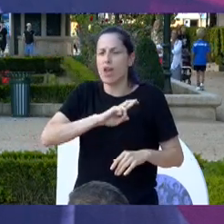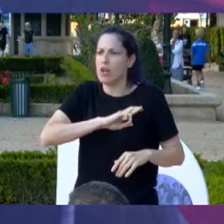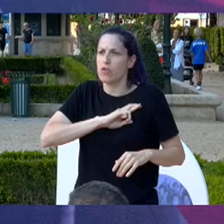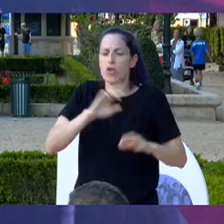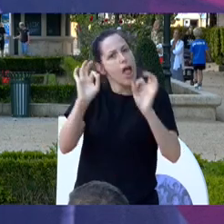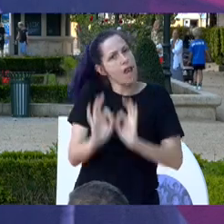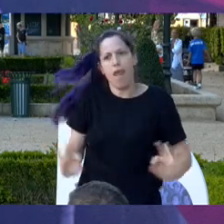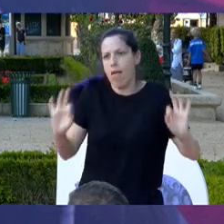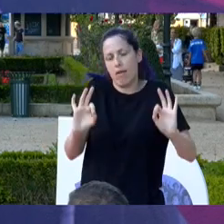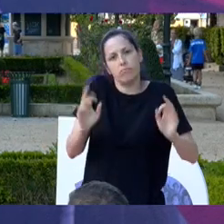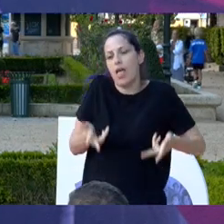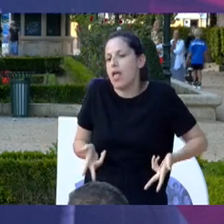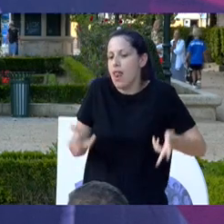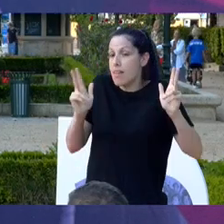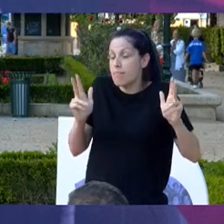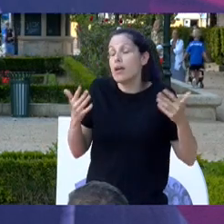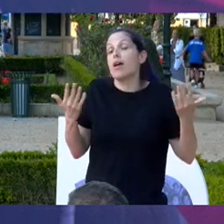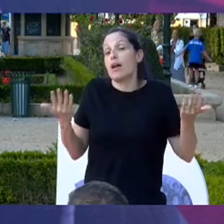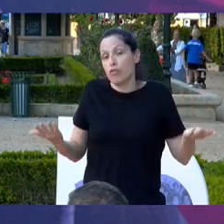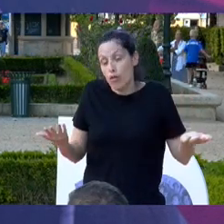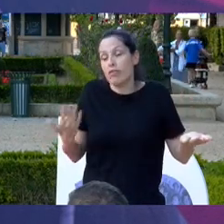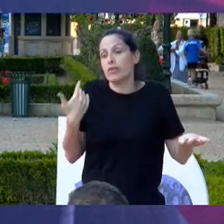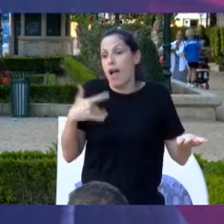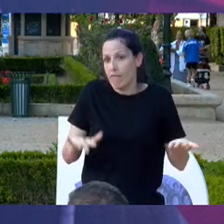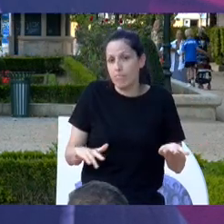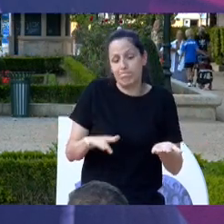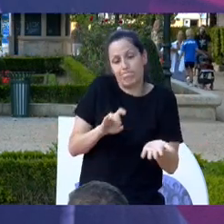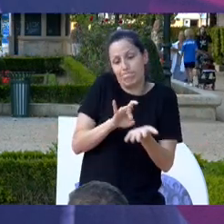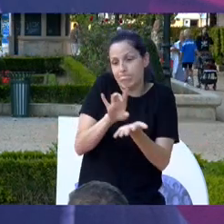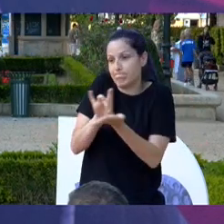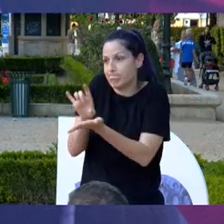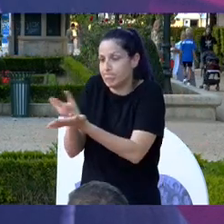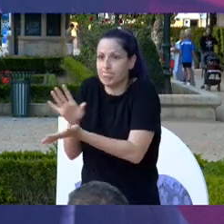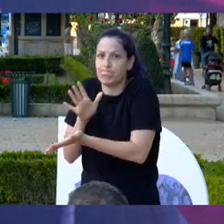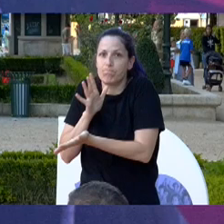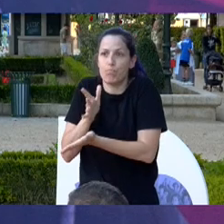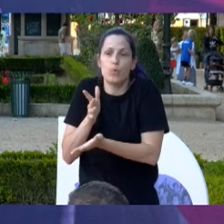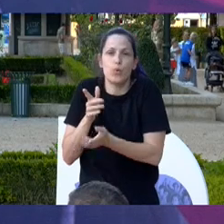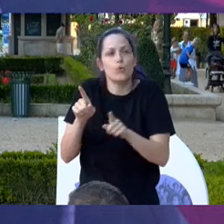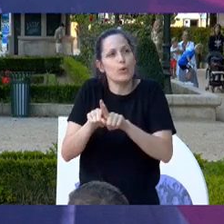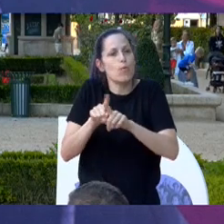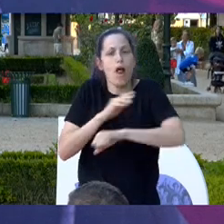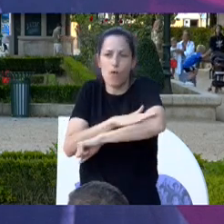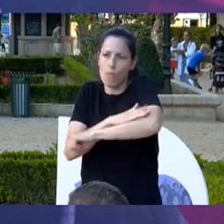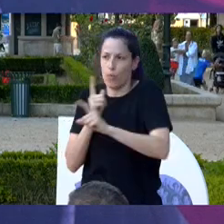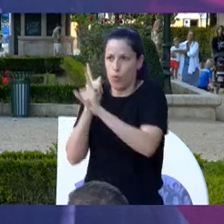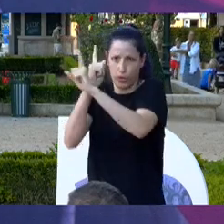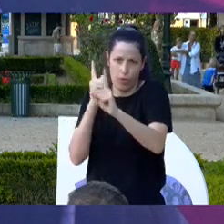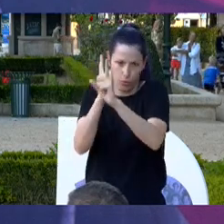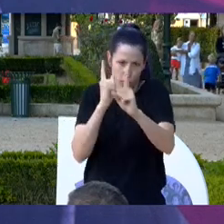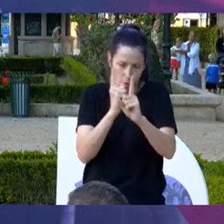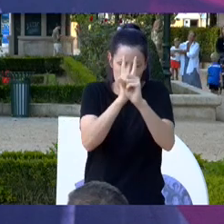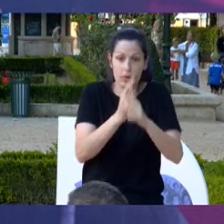Entón, son expulsados por ir en contra do goberno que toma esa medida.